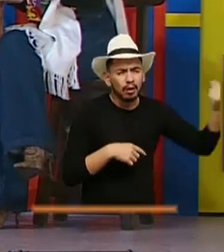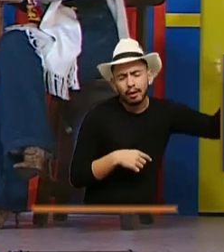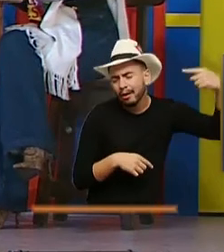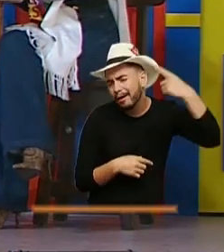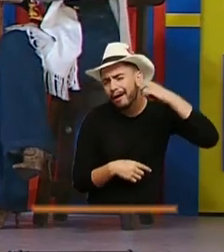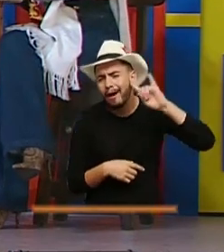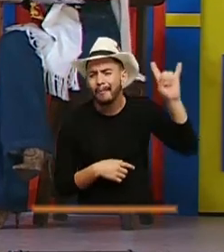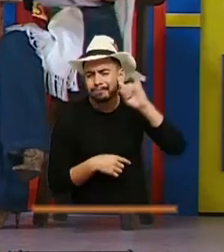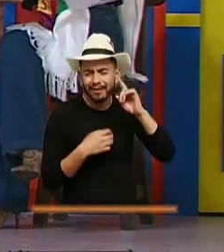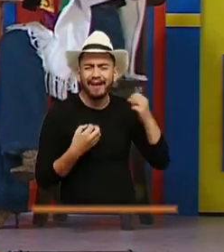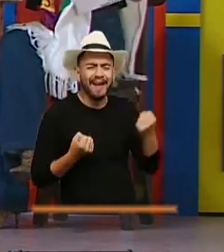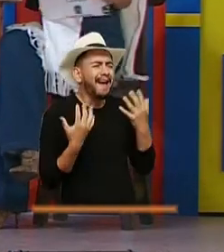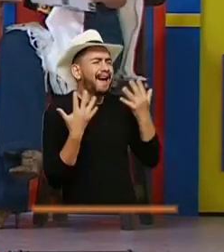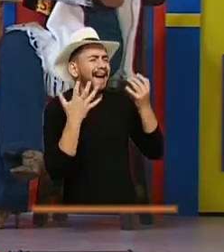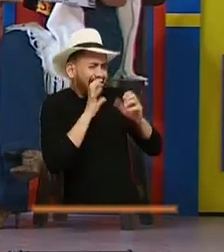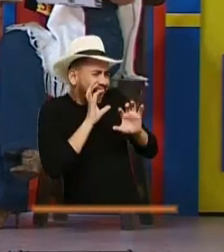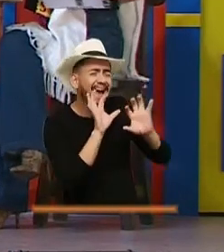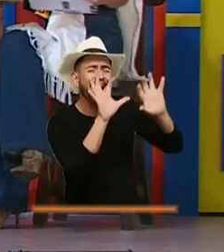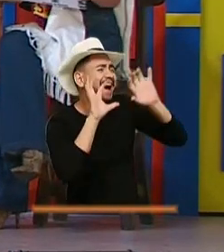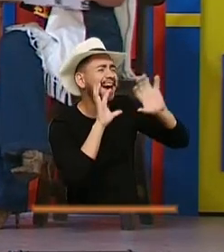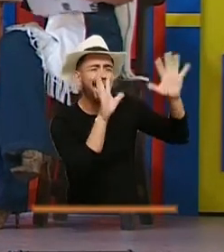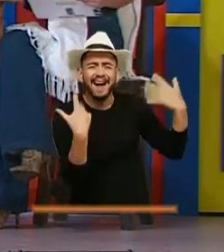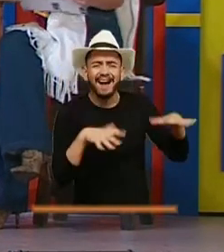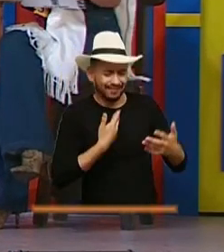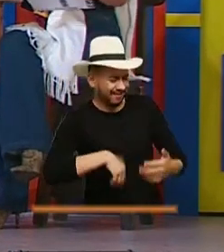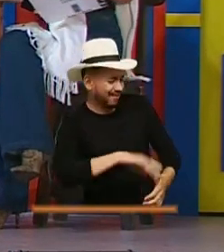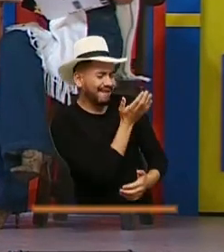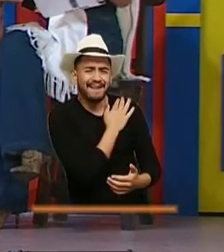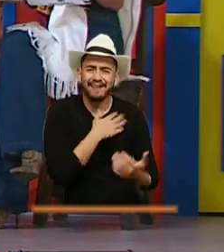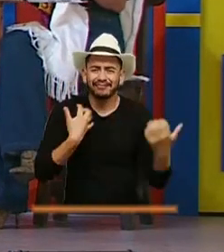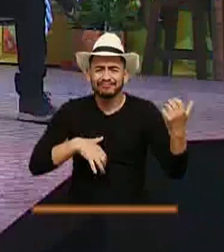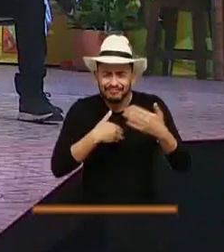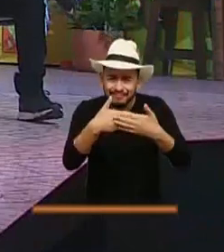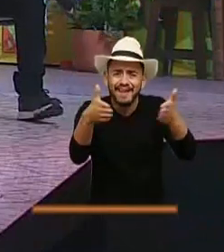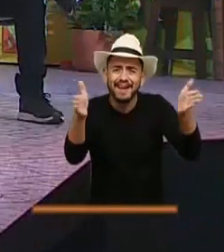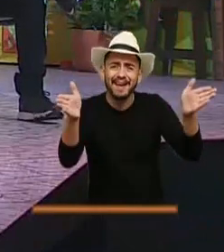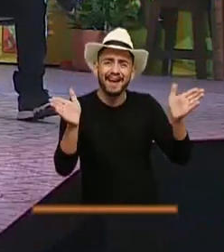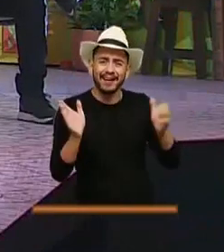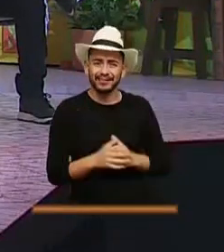hace gritar de alegría. ¡Trove, trove, compañero!